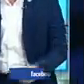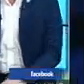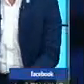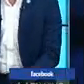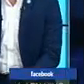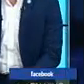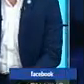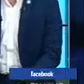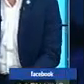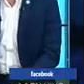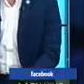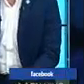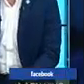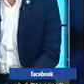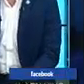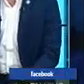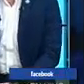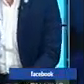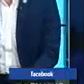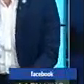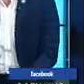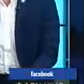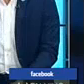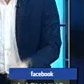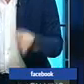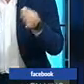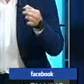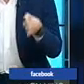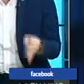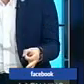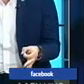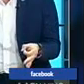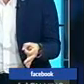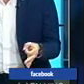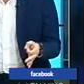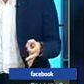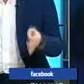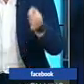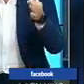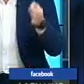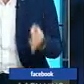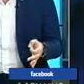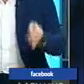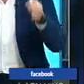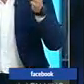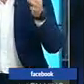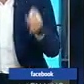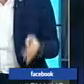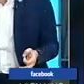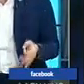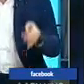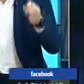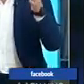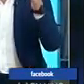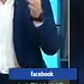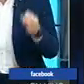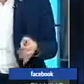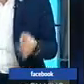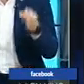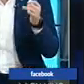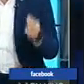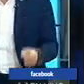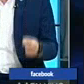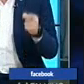queremos llegar a hacer al Parlamento Centroamericano claro es importante que nosotros transformemos y